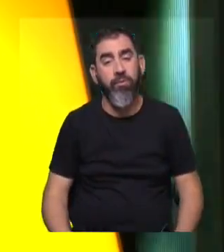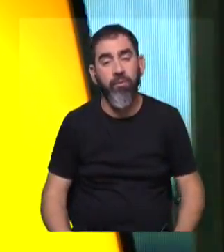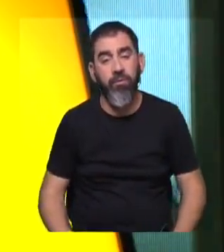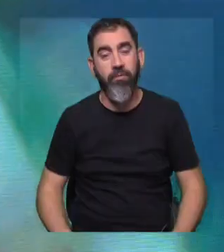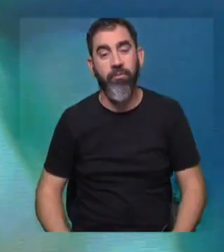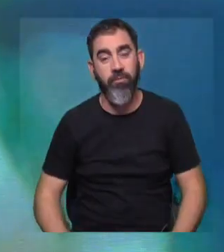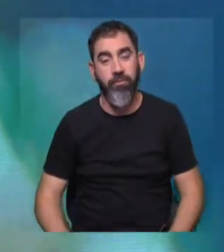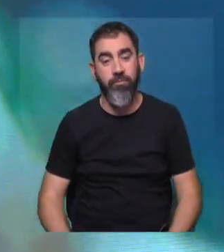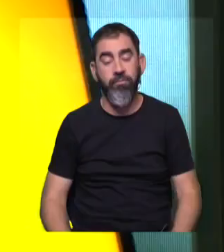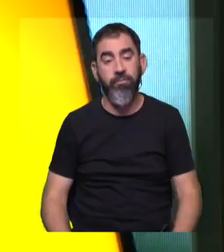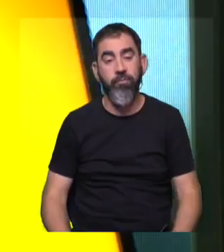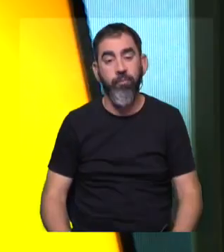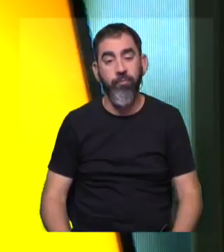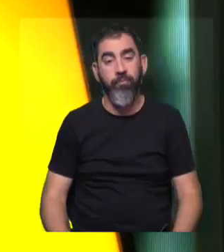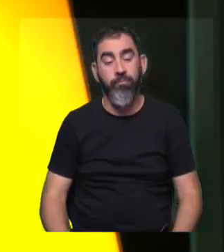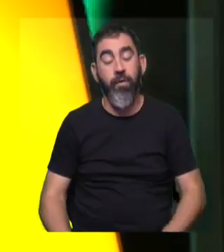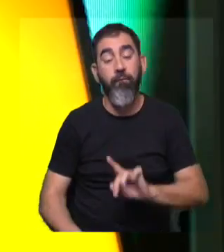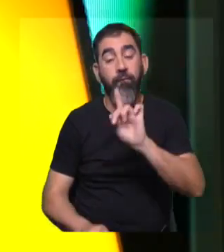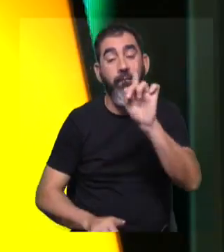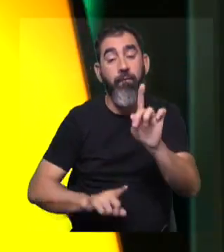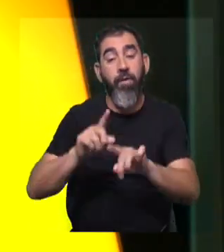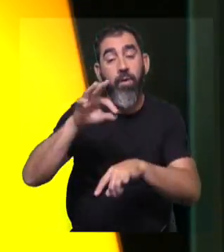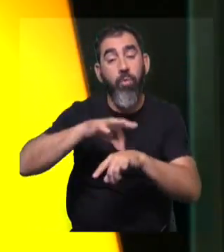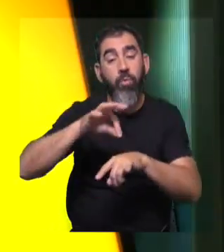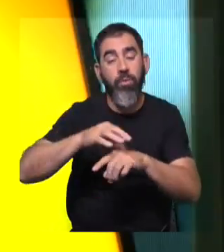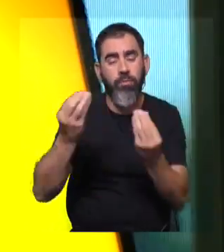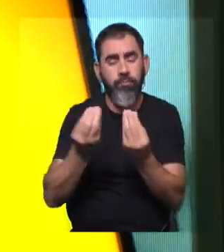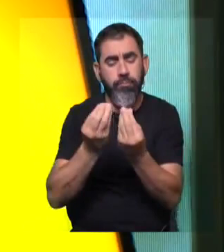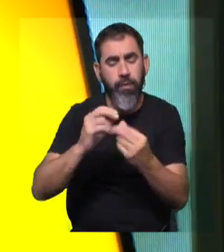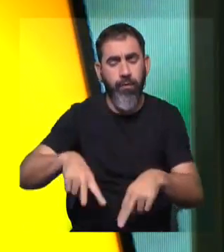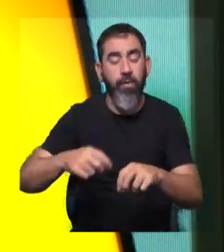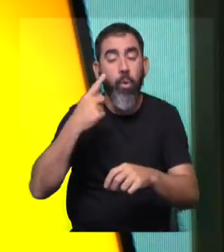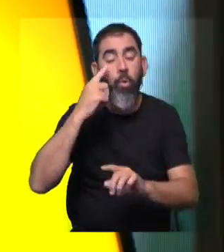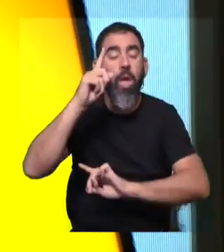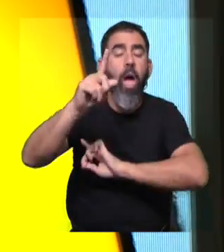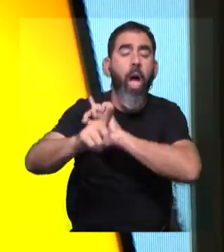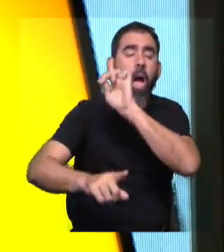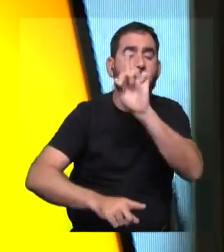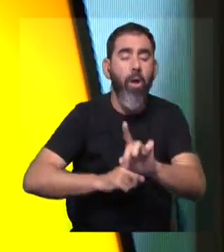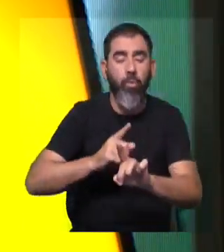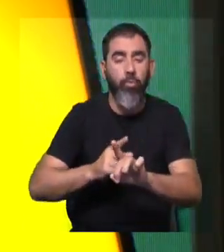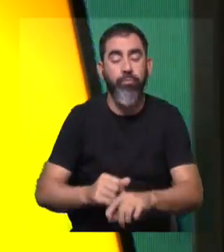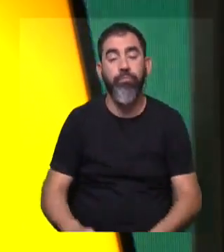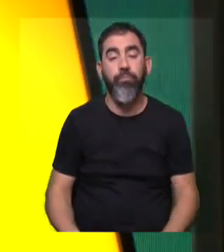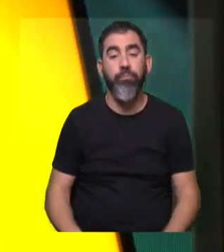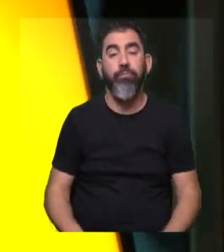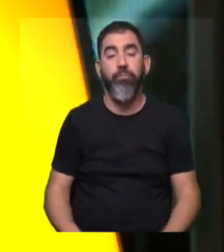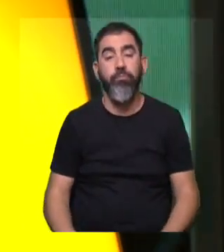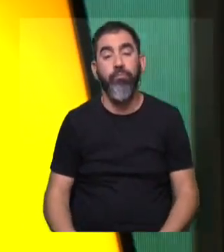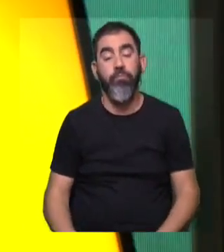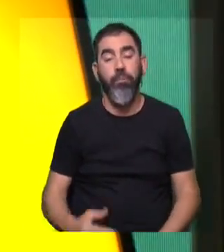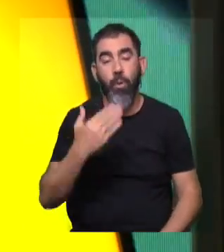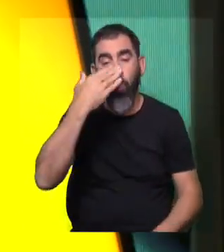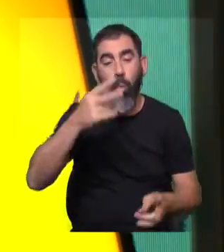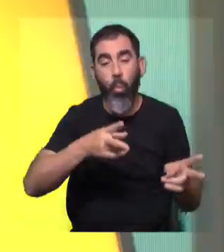todavía. Bueno, en la Facultad de Medicina se hacen un montón de estudios. Vamos a conocer algunos que nos van a contar Carmen y Gonzalo en esta última parte del